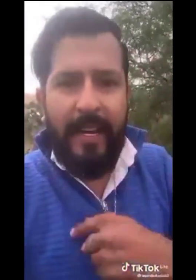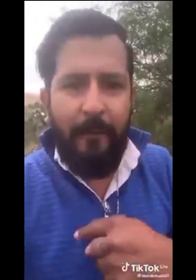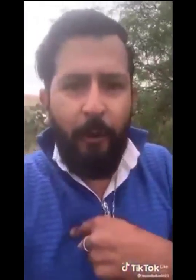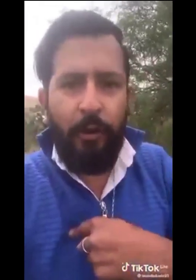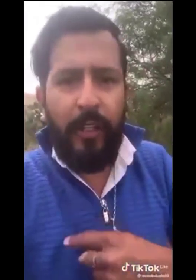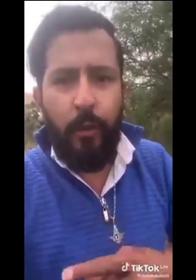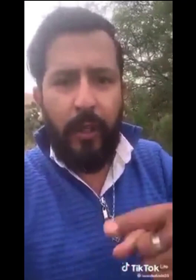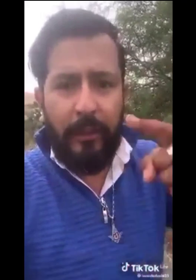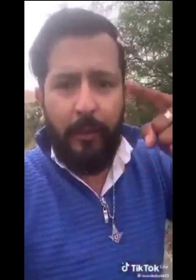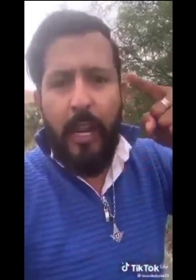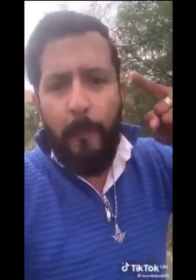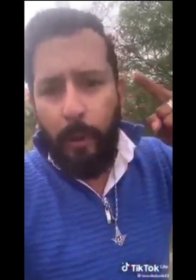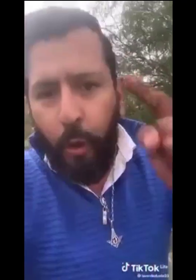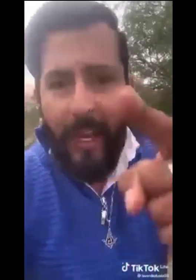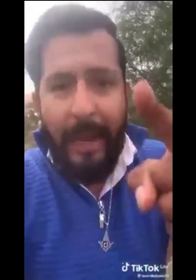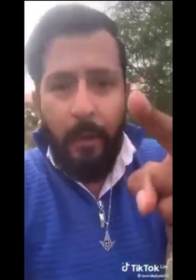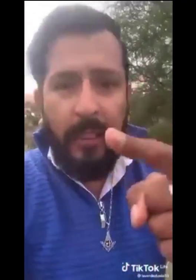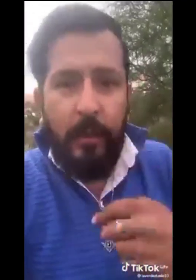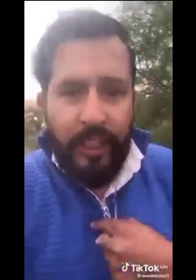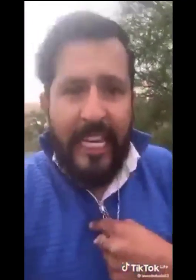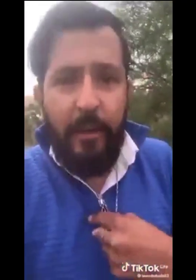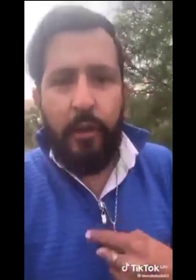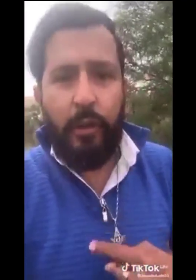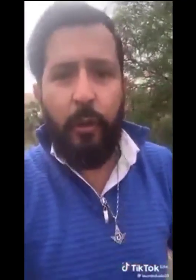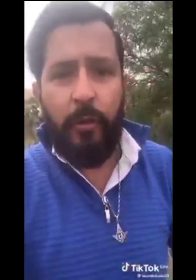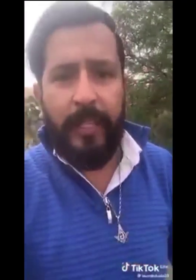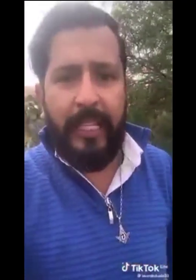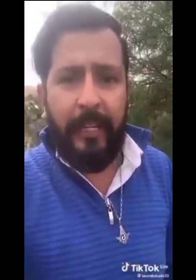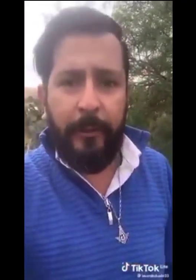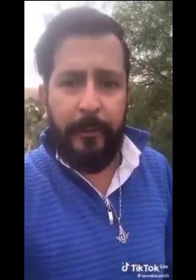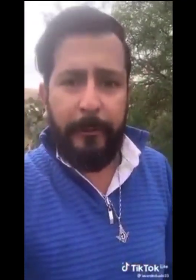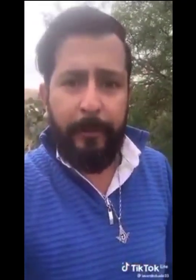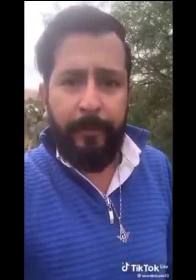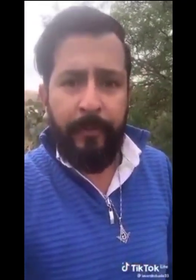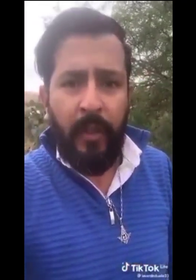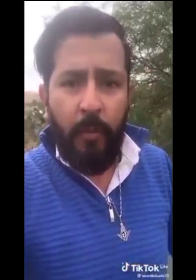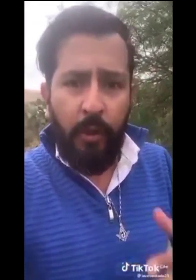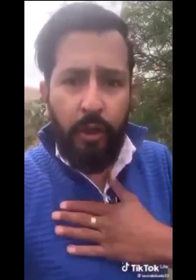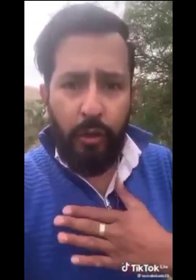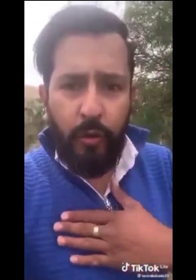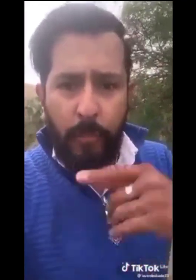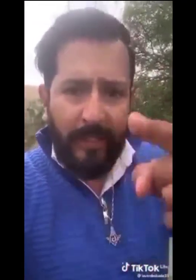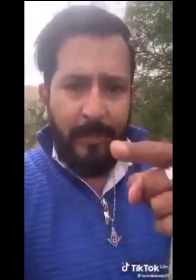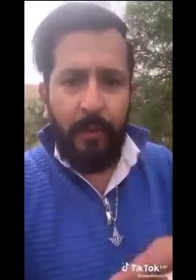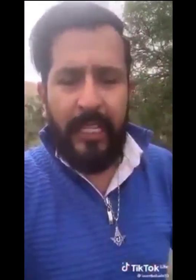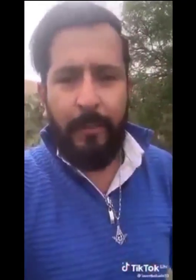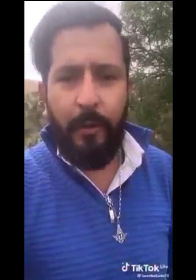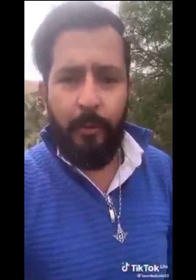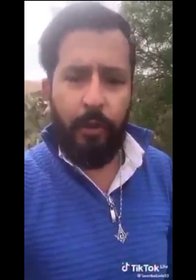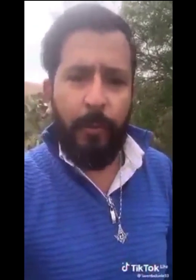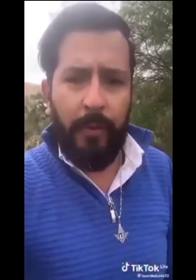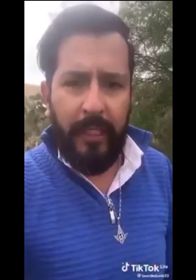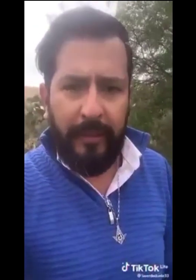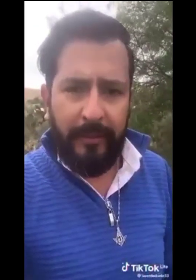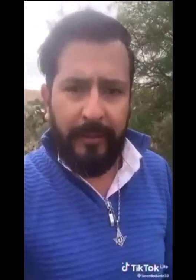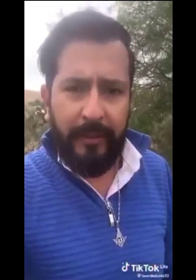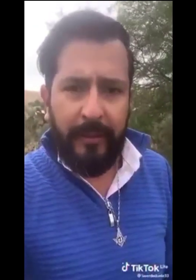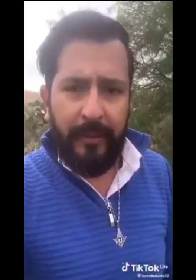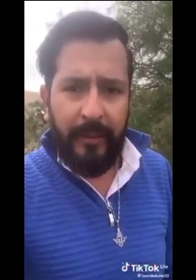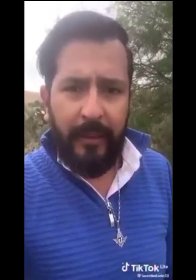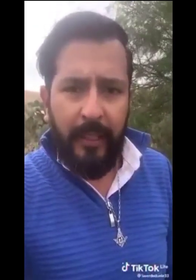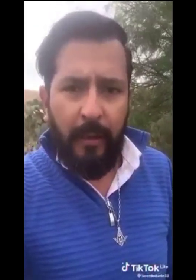quiere también en el fondo de su corazón por todo el amor que nos tiene a nosotros los mexicanos, como nosotros compartimos el amor mutuo por